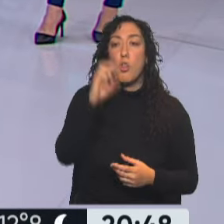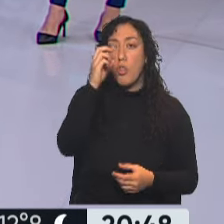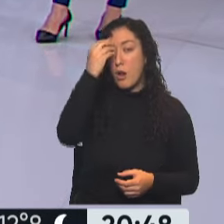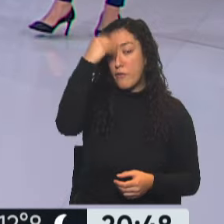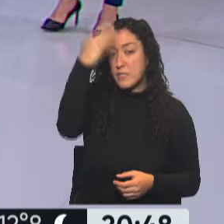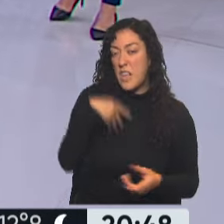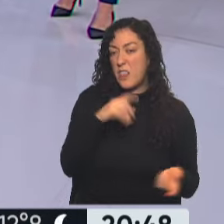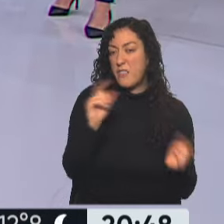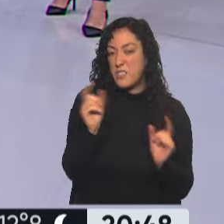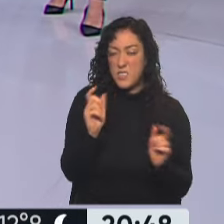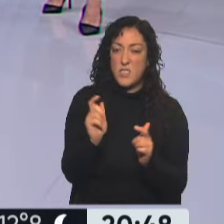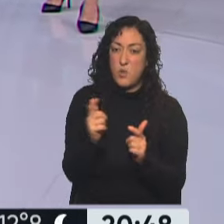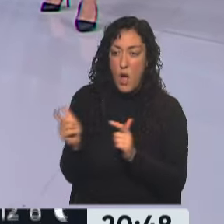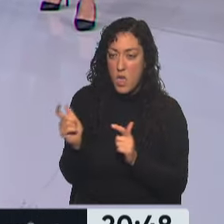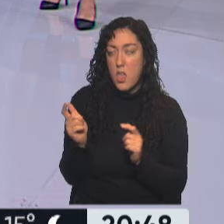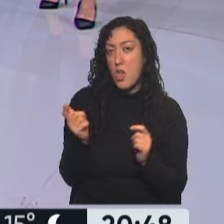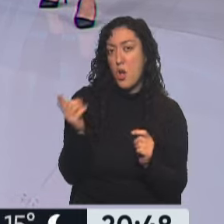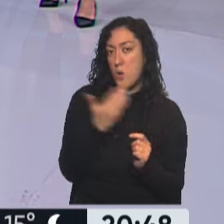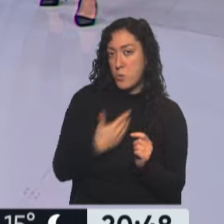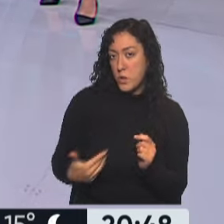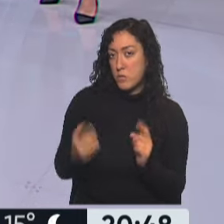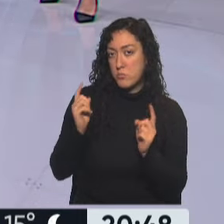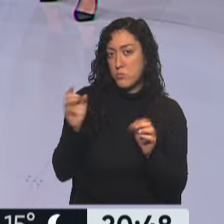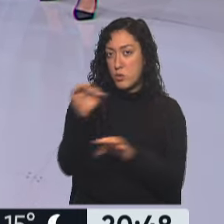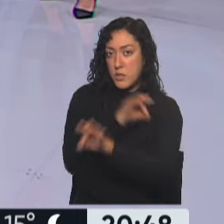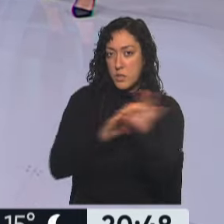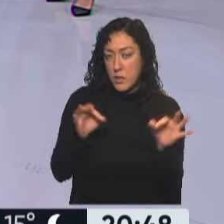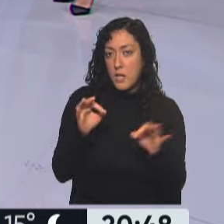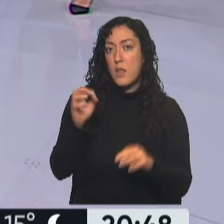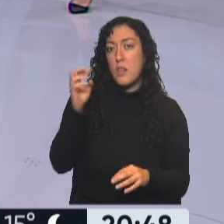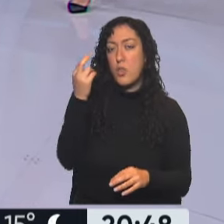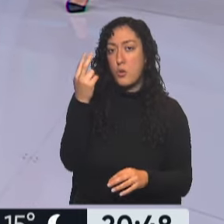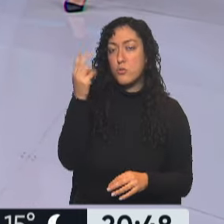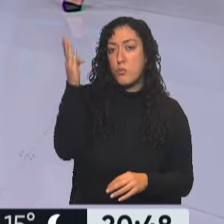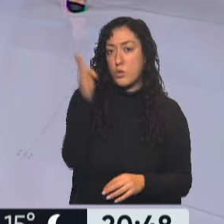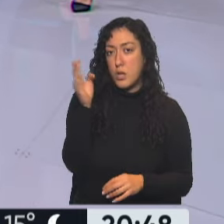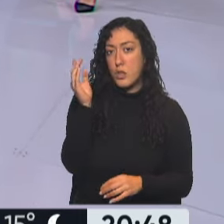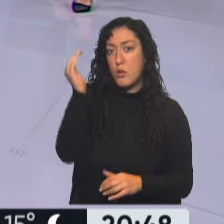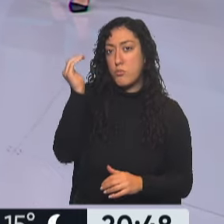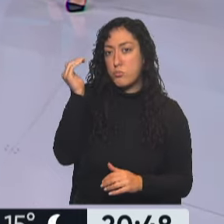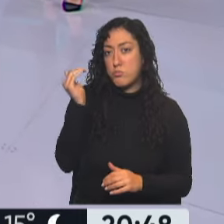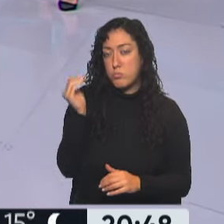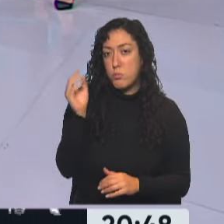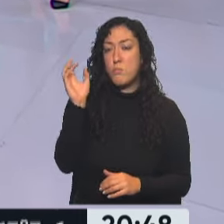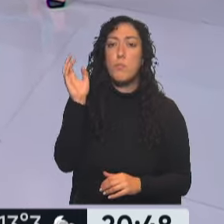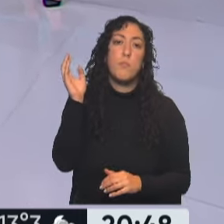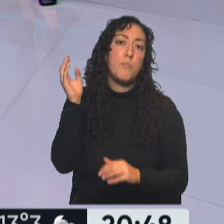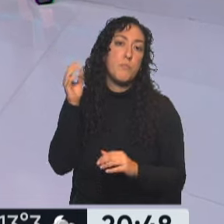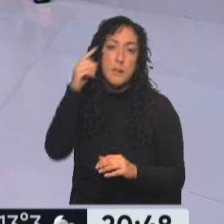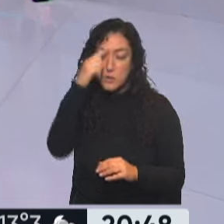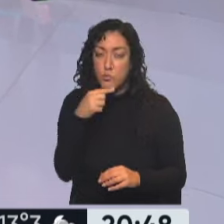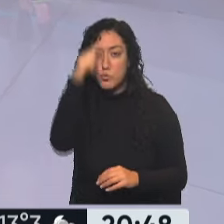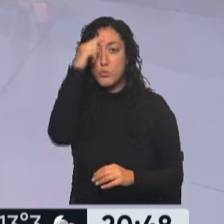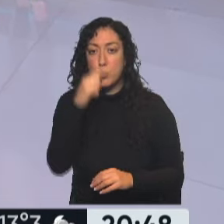grandes variaciones, el gobierno sigue aferrado a la estrategia del crawling peg al 2%, son micro devaluaciones mensuales a